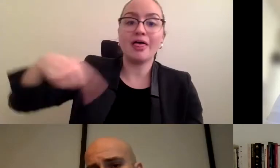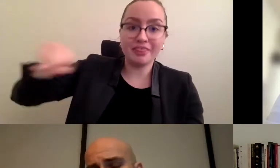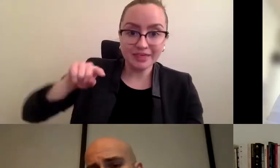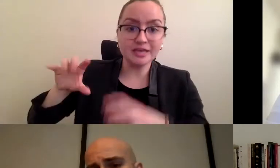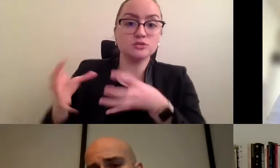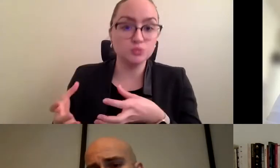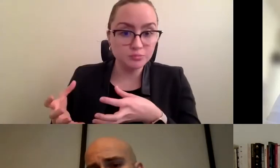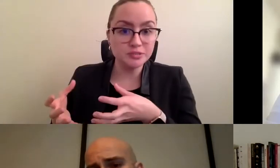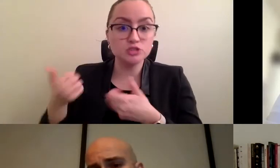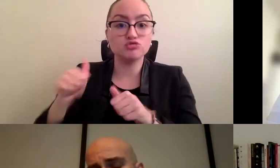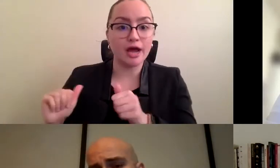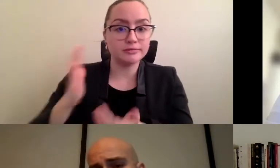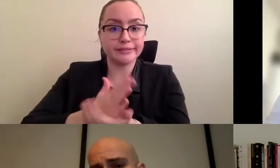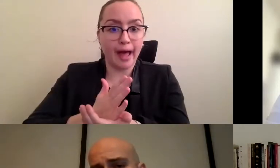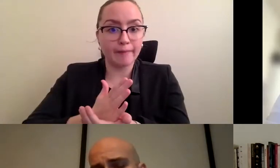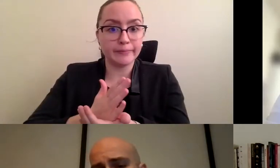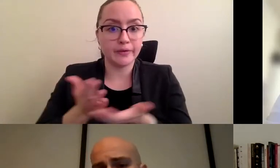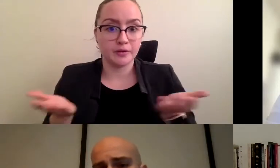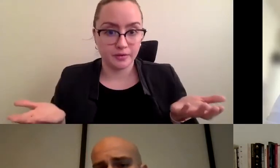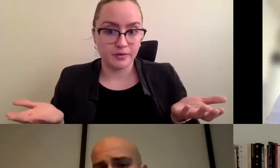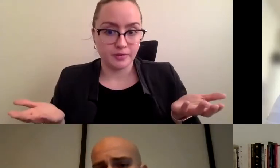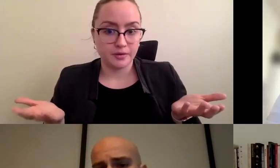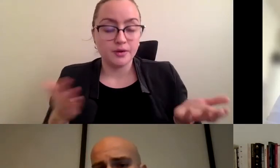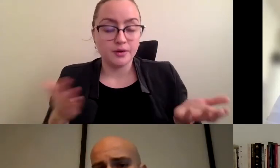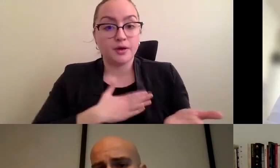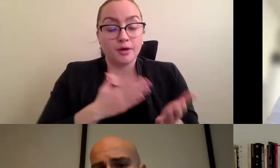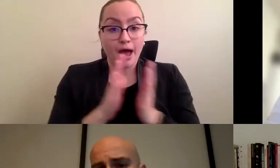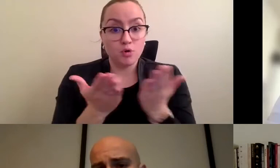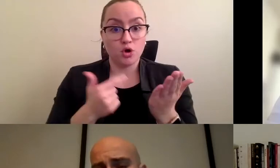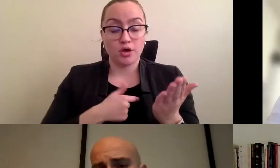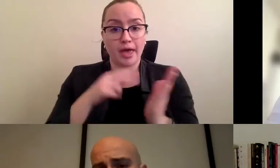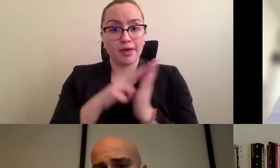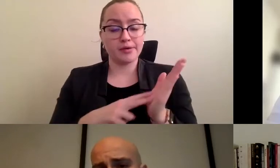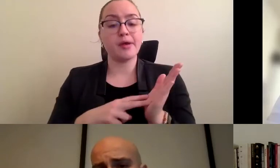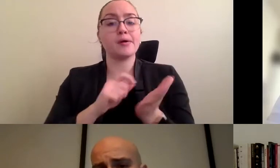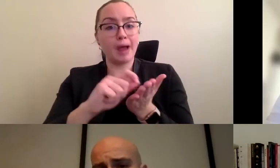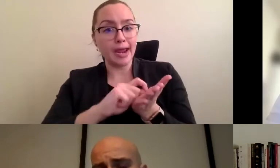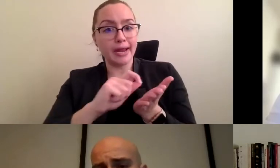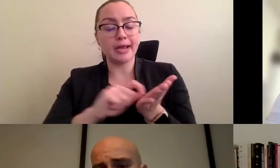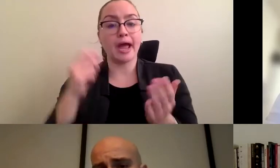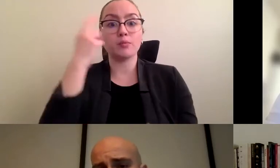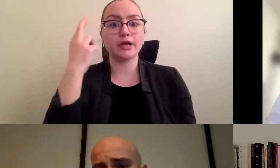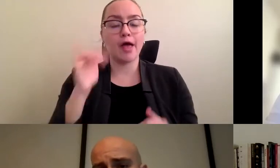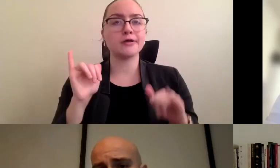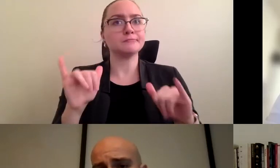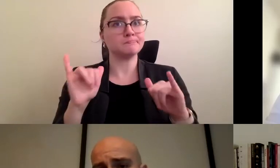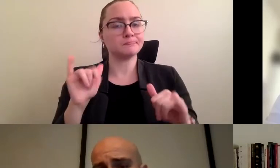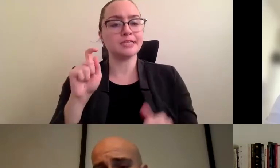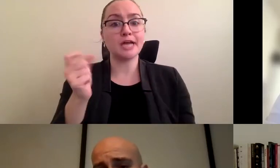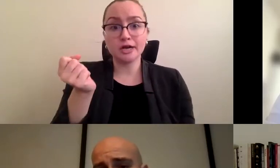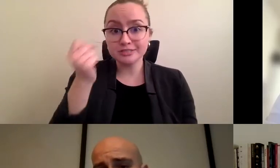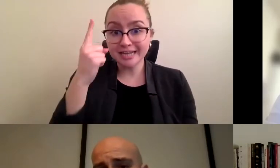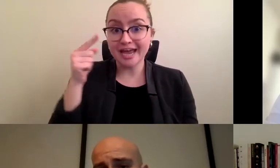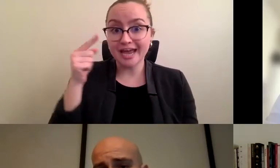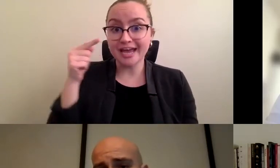2014, directamente hay una conexión entre estos grupos y el hecho de que no pudimos lograr muchas